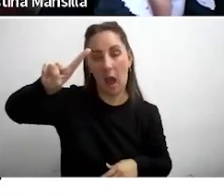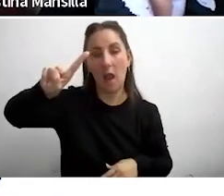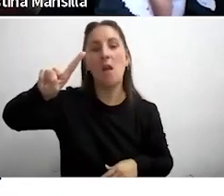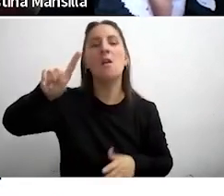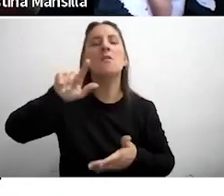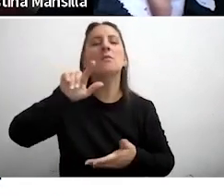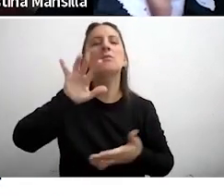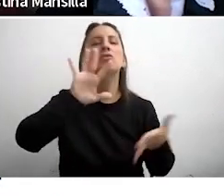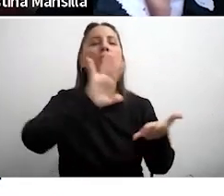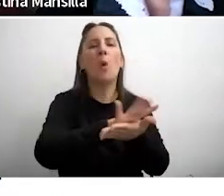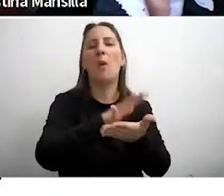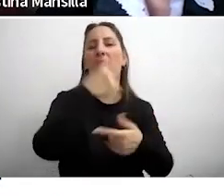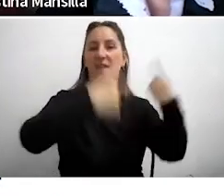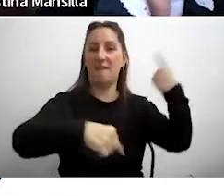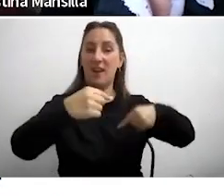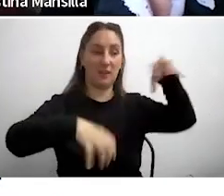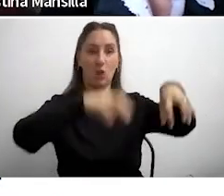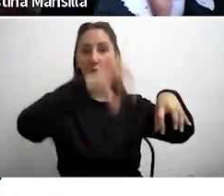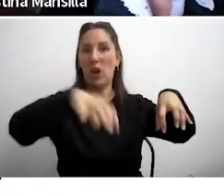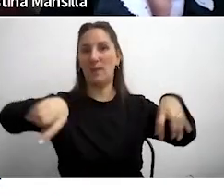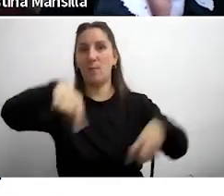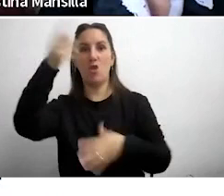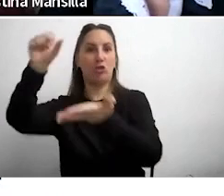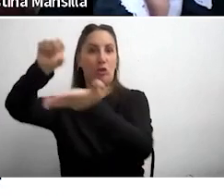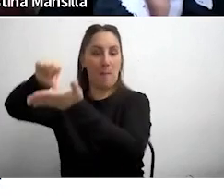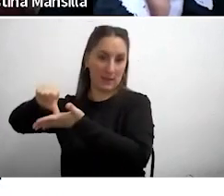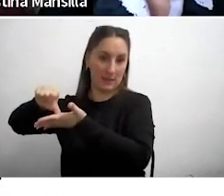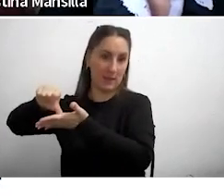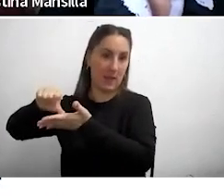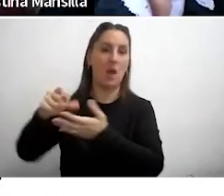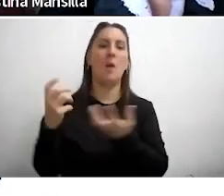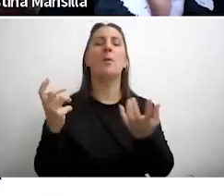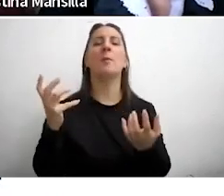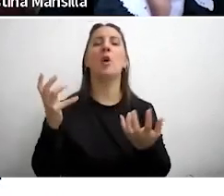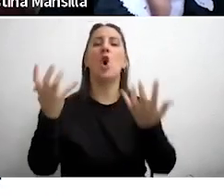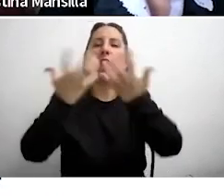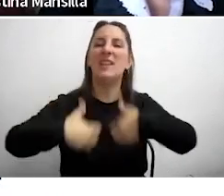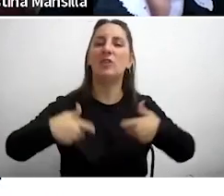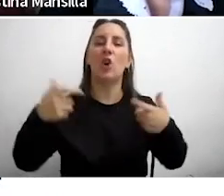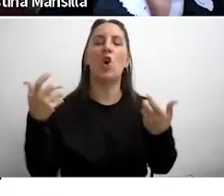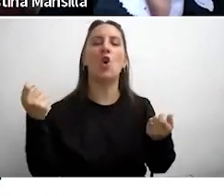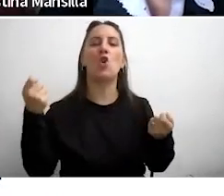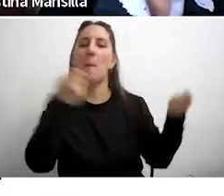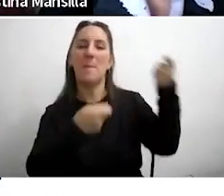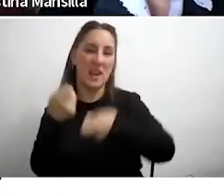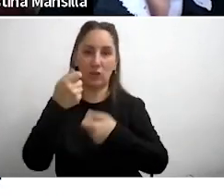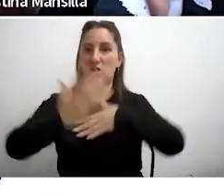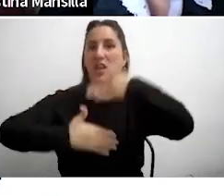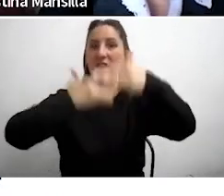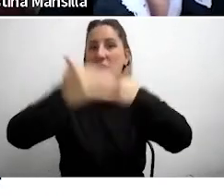con los diversos organismos internacionales, entre ellos la Organización de Cooperación y Desarrollo